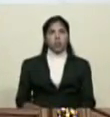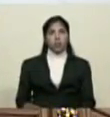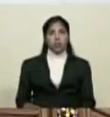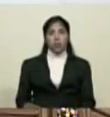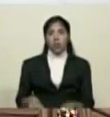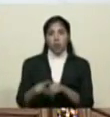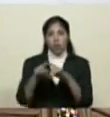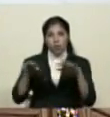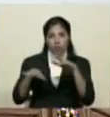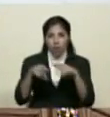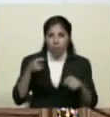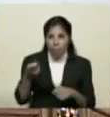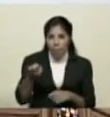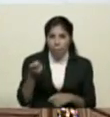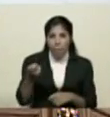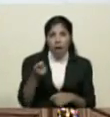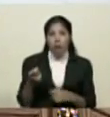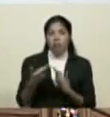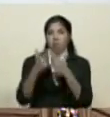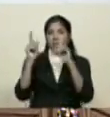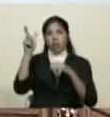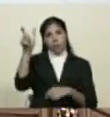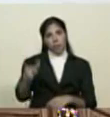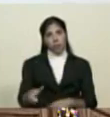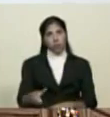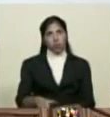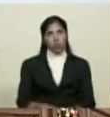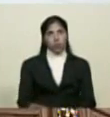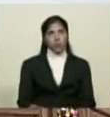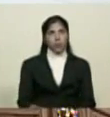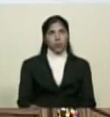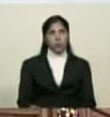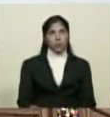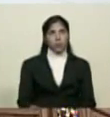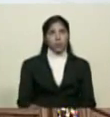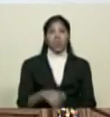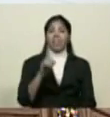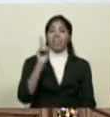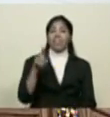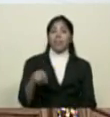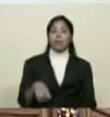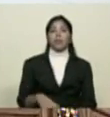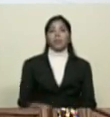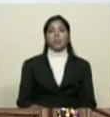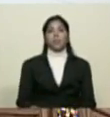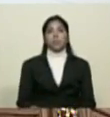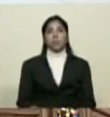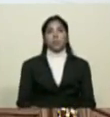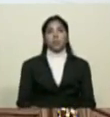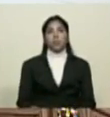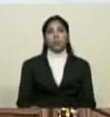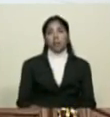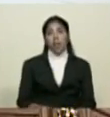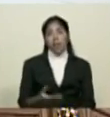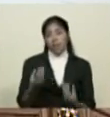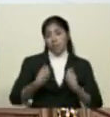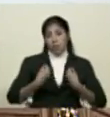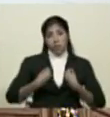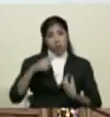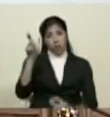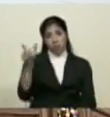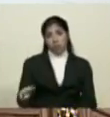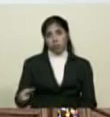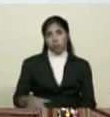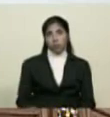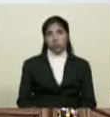humano, con la inocencia del ser humano, o incluso con la presunta responsabilidad de ese ser humano. Yo